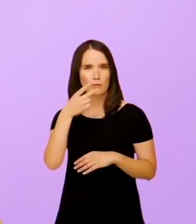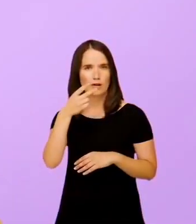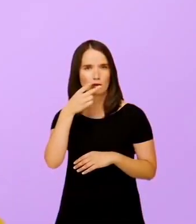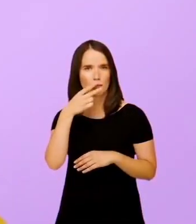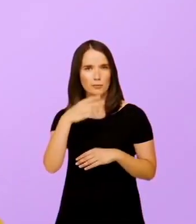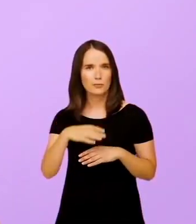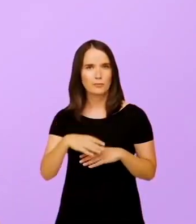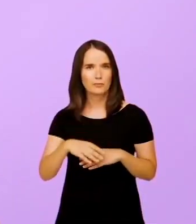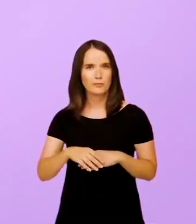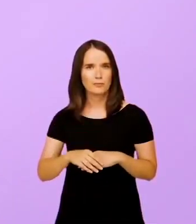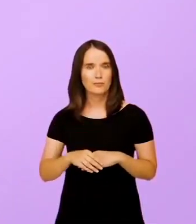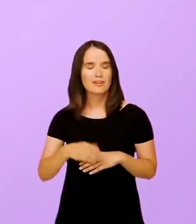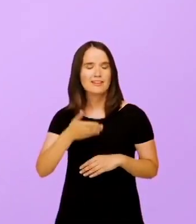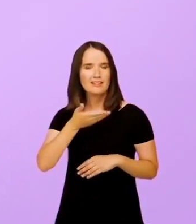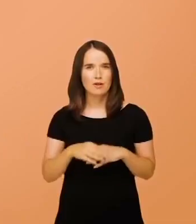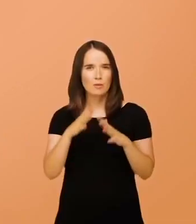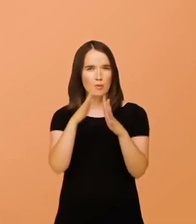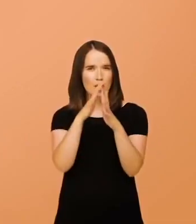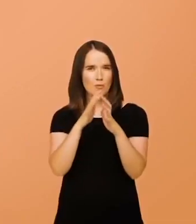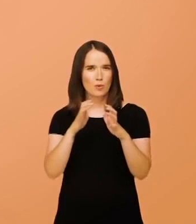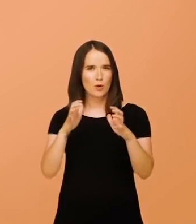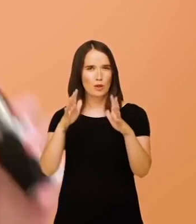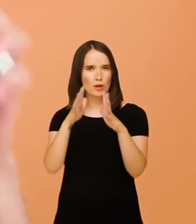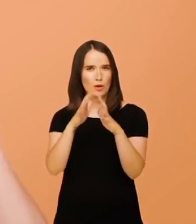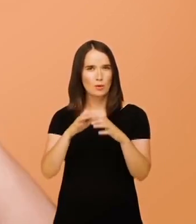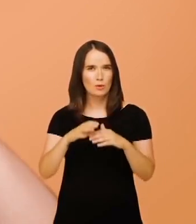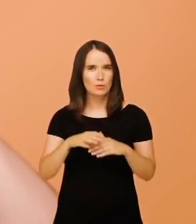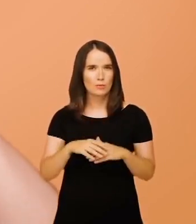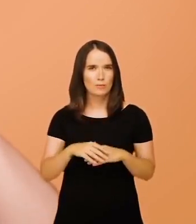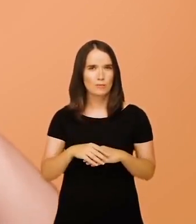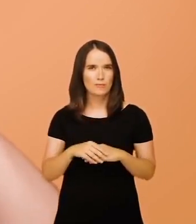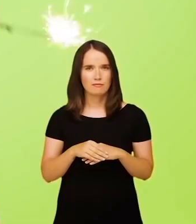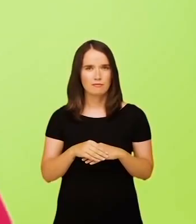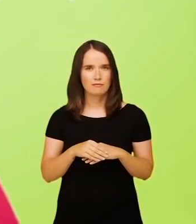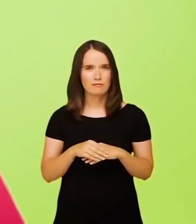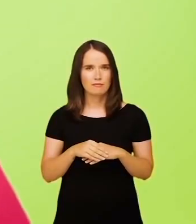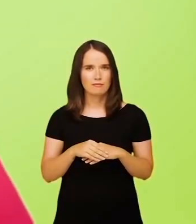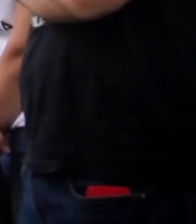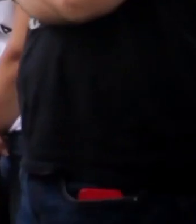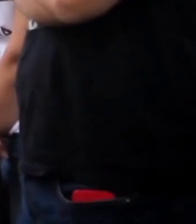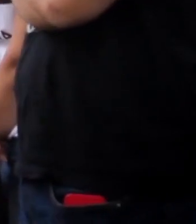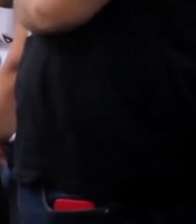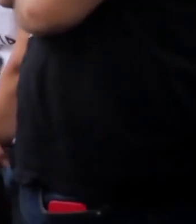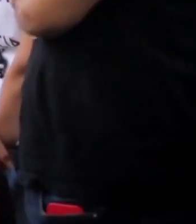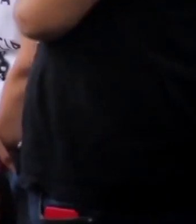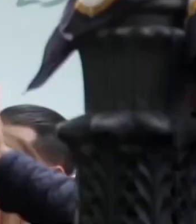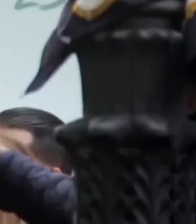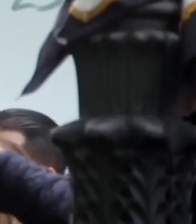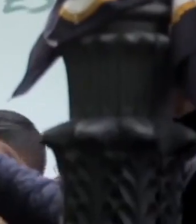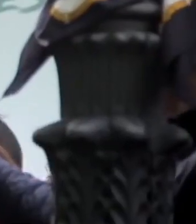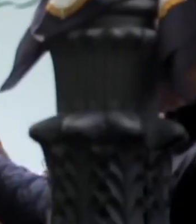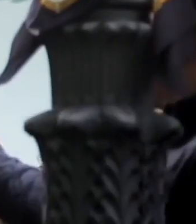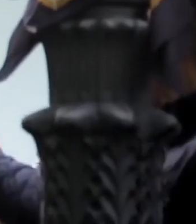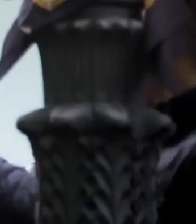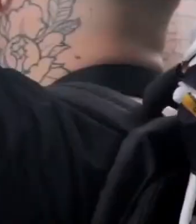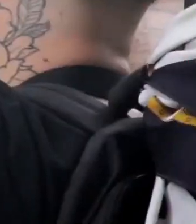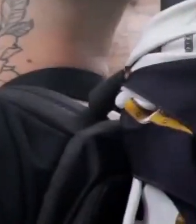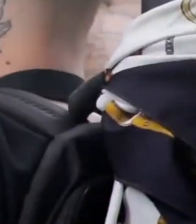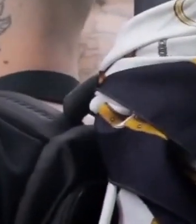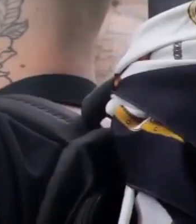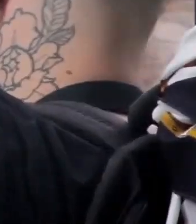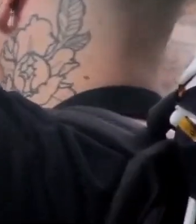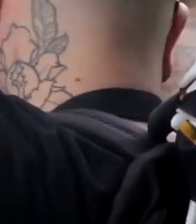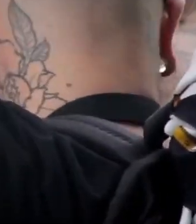ha popularizado entre los jóvenes, sobre todo en un sector de Ciudad Juárez. A pesar del daño pulmonar que ocasiona, como la